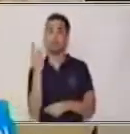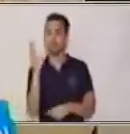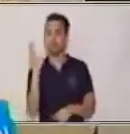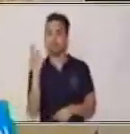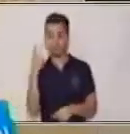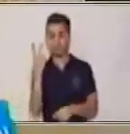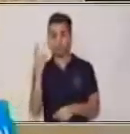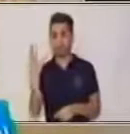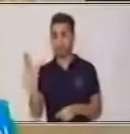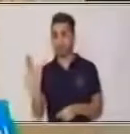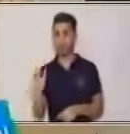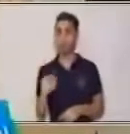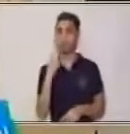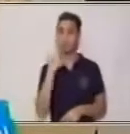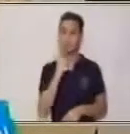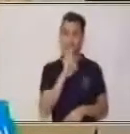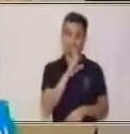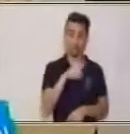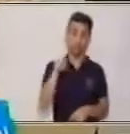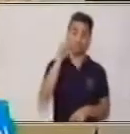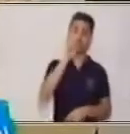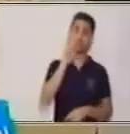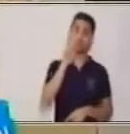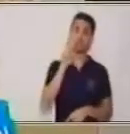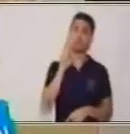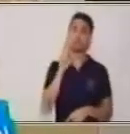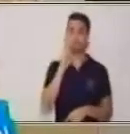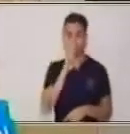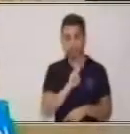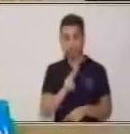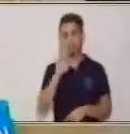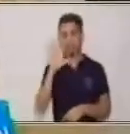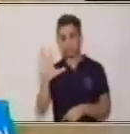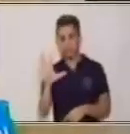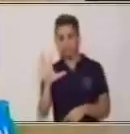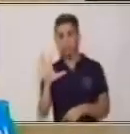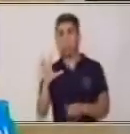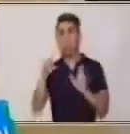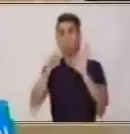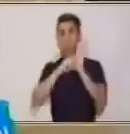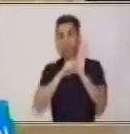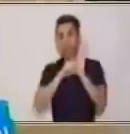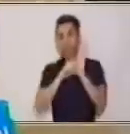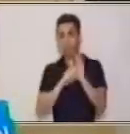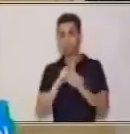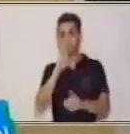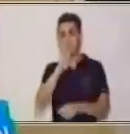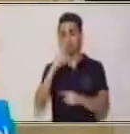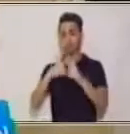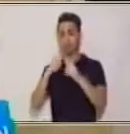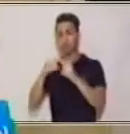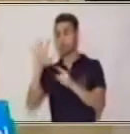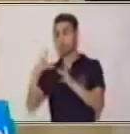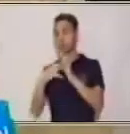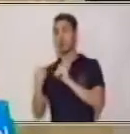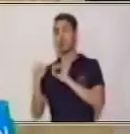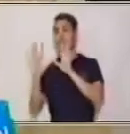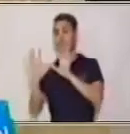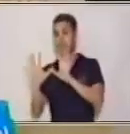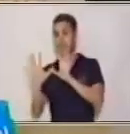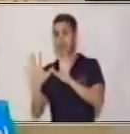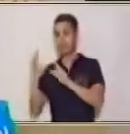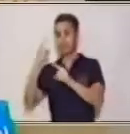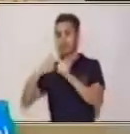momento. 5 al cuadrado, 25, menos 2 por 5, 10, por 2,